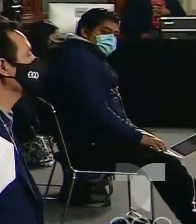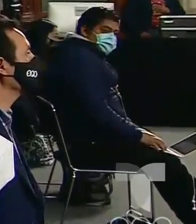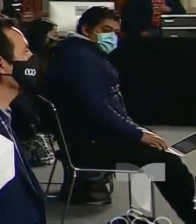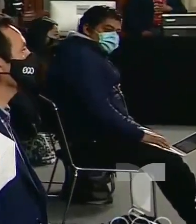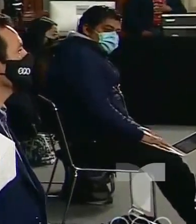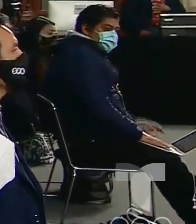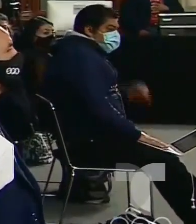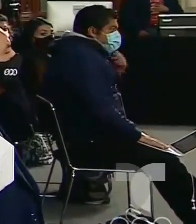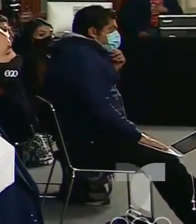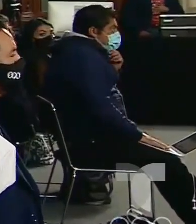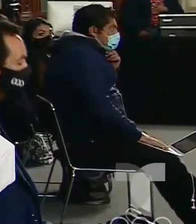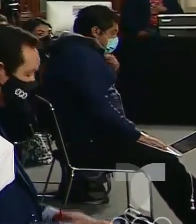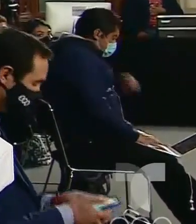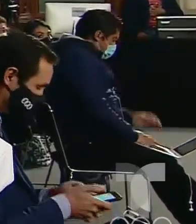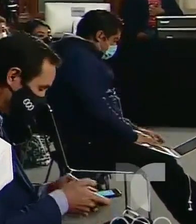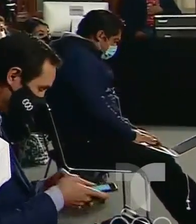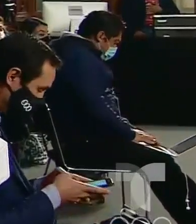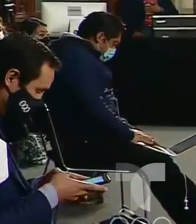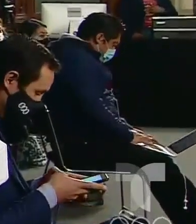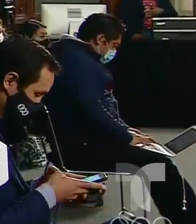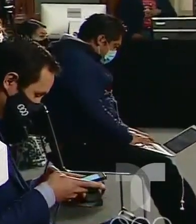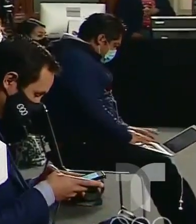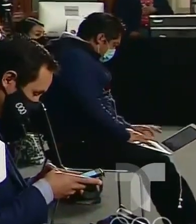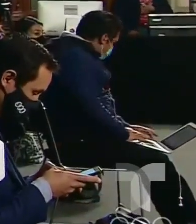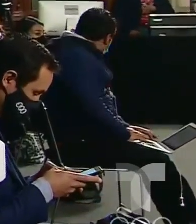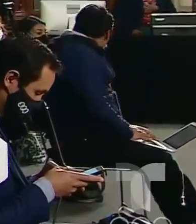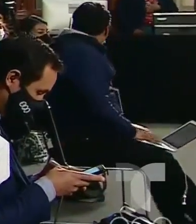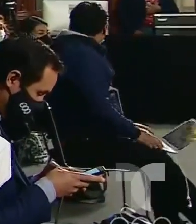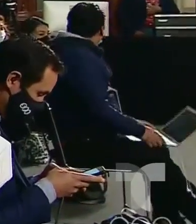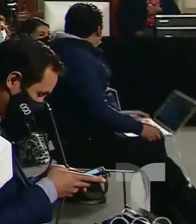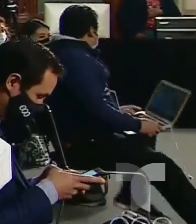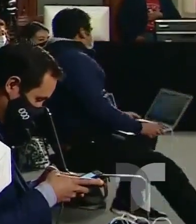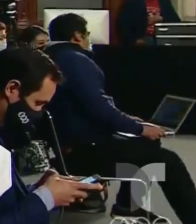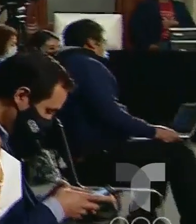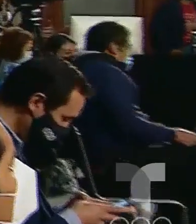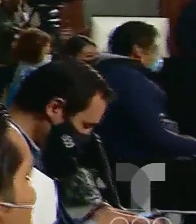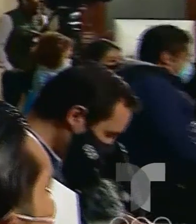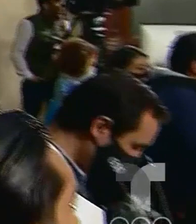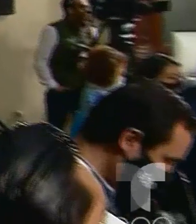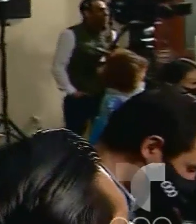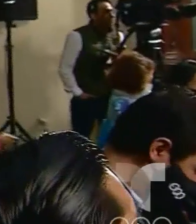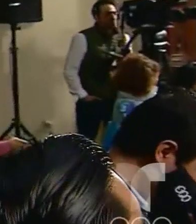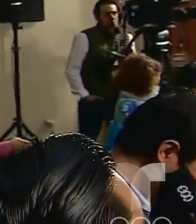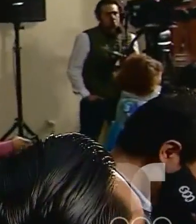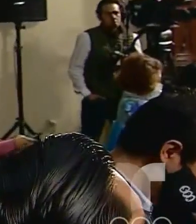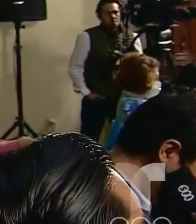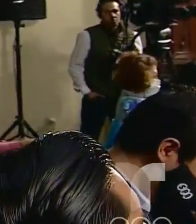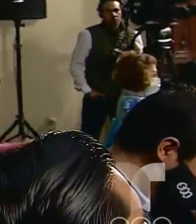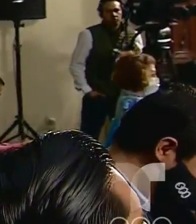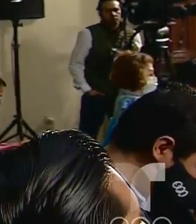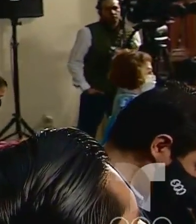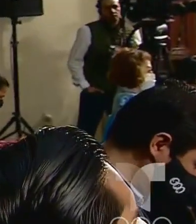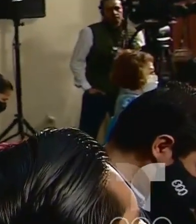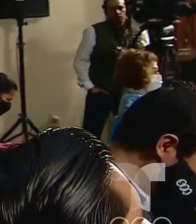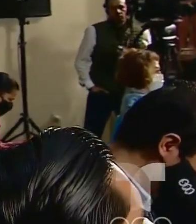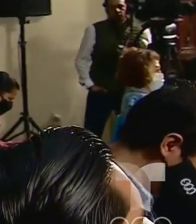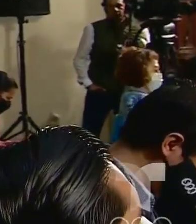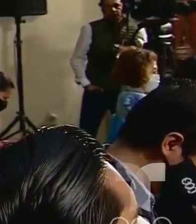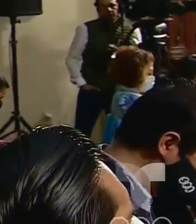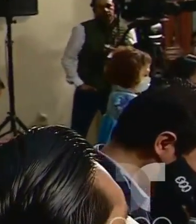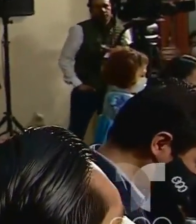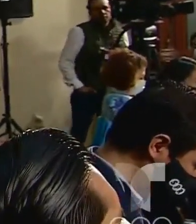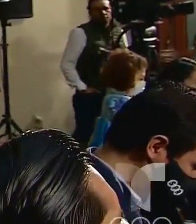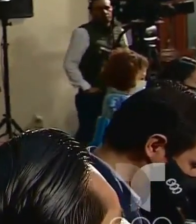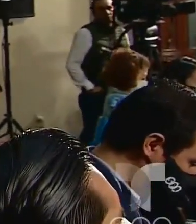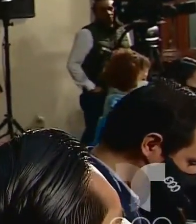el formato, si va a ser exactamente como lo acabamos de ver ahora mismo aquí, o si van a dar oportunidad de réplica al periodista mencionado con nombre y